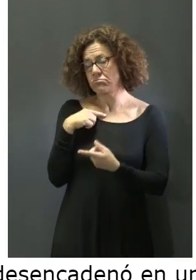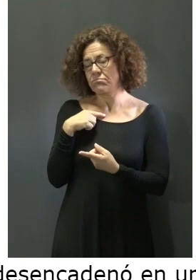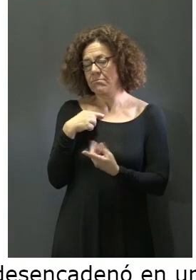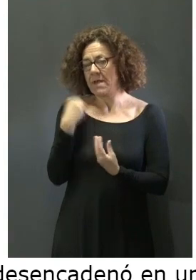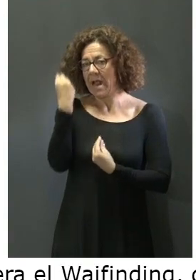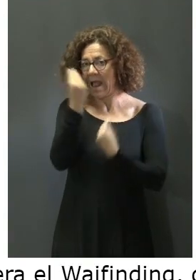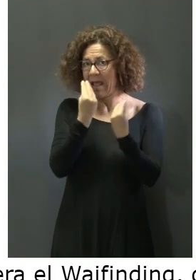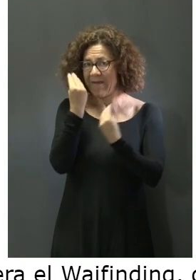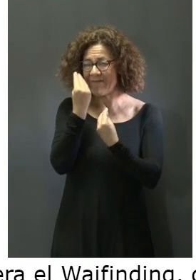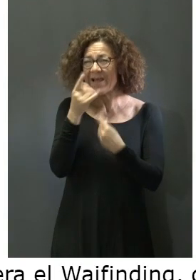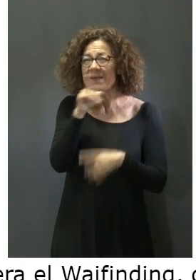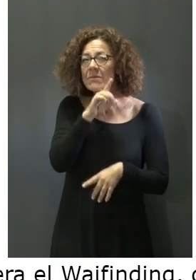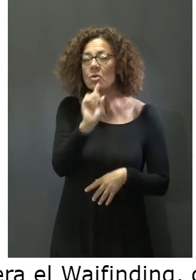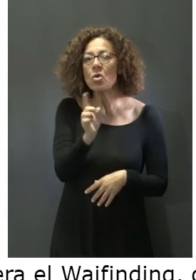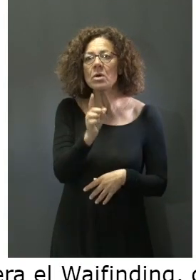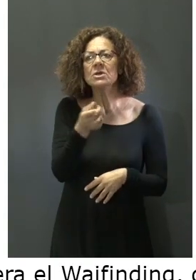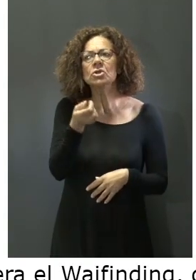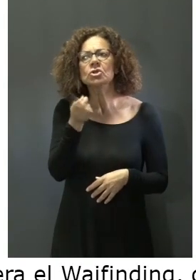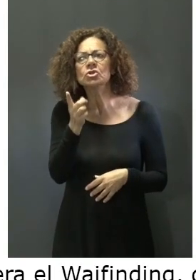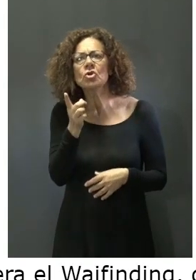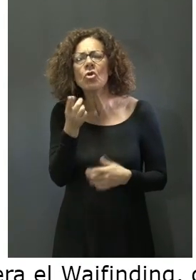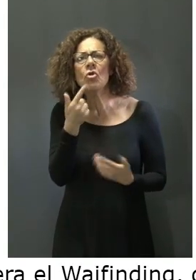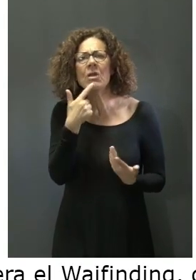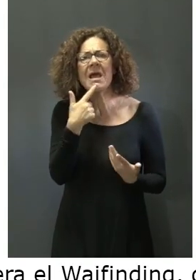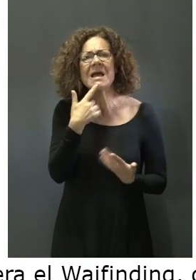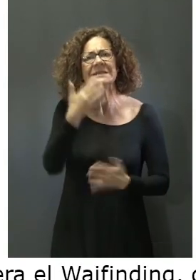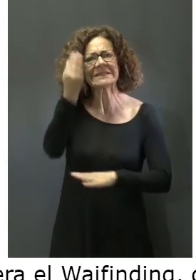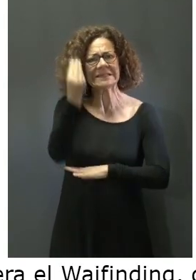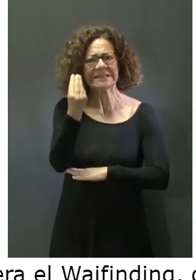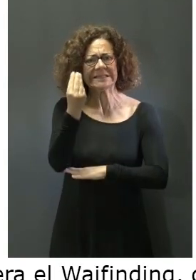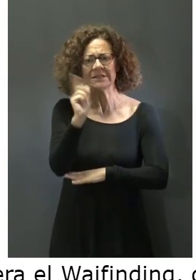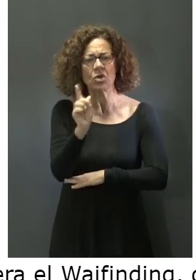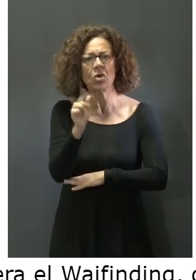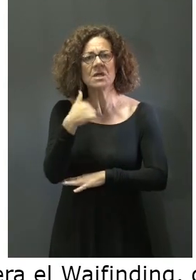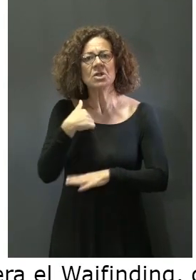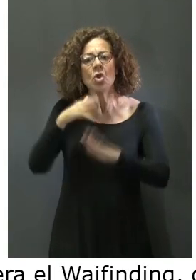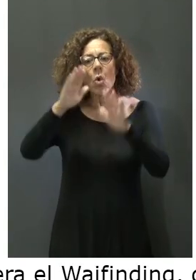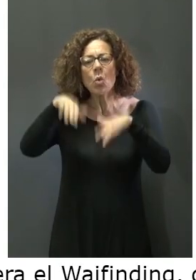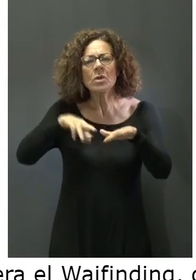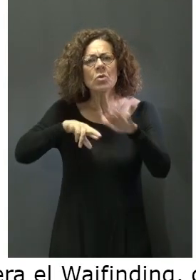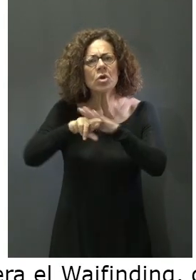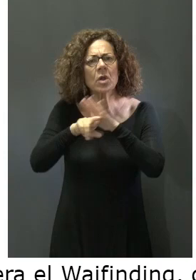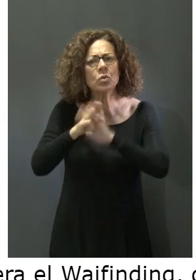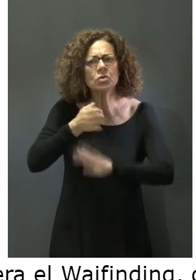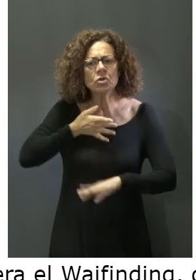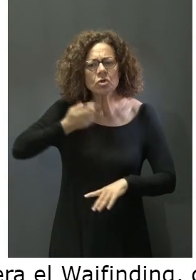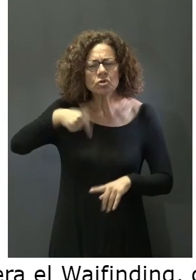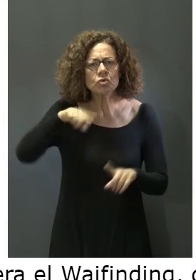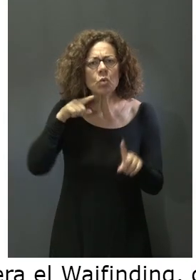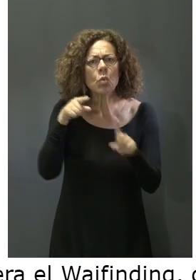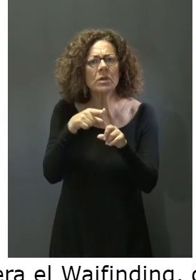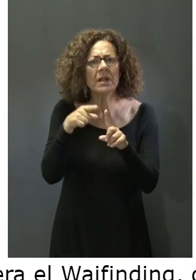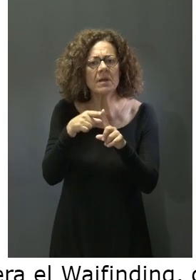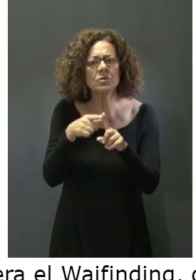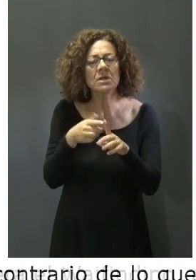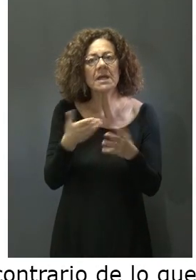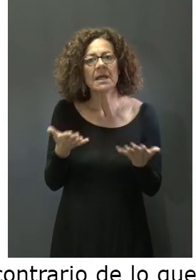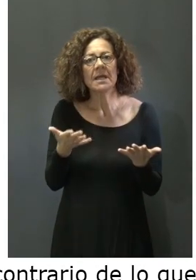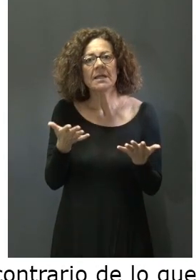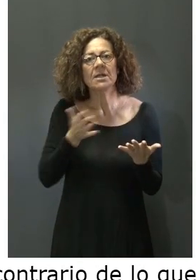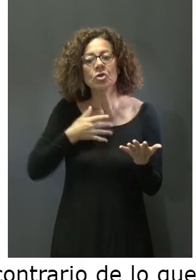piensa, no es solo señalética. O sea, la señalética al final es el último recurso que nos queda, ¿no? Es más